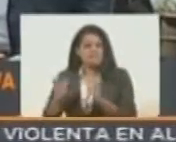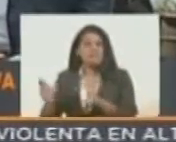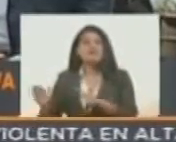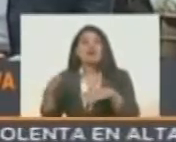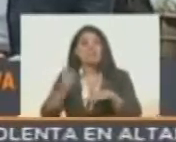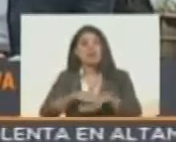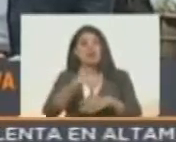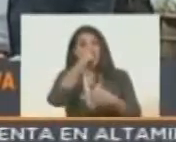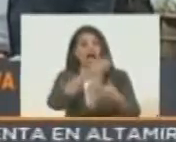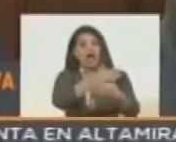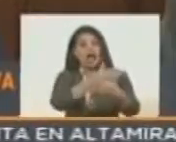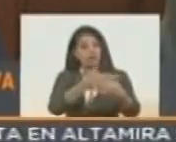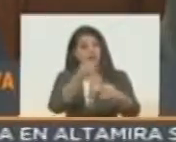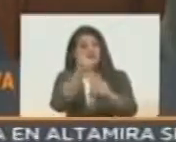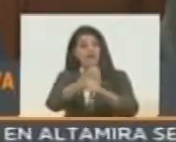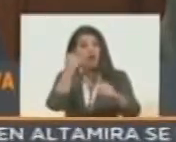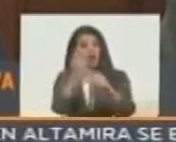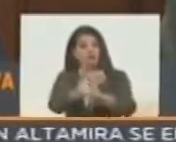trabajo. El nuevo DICOM.